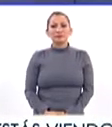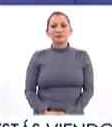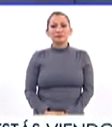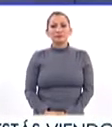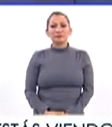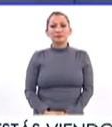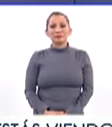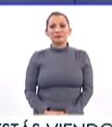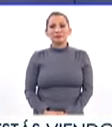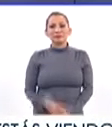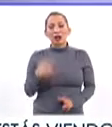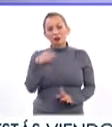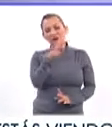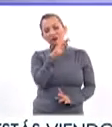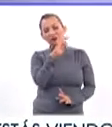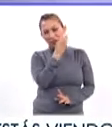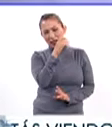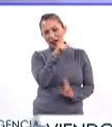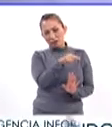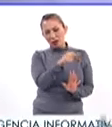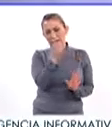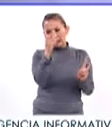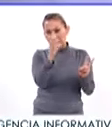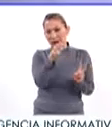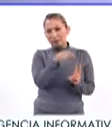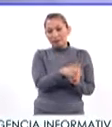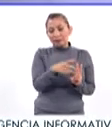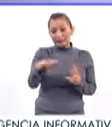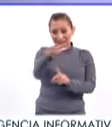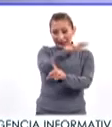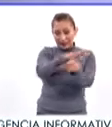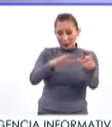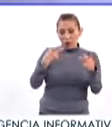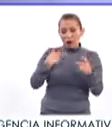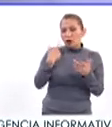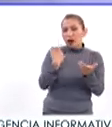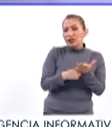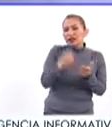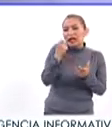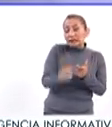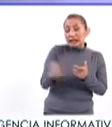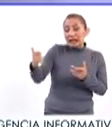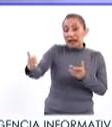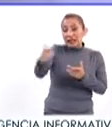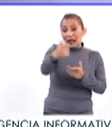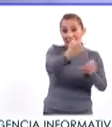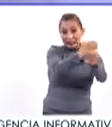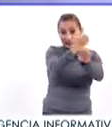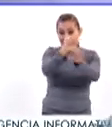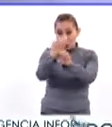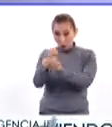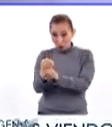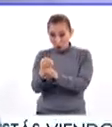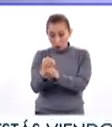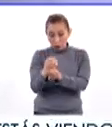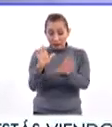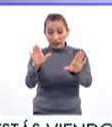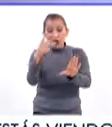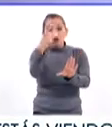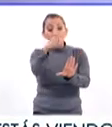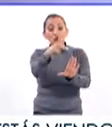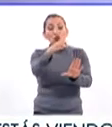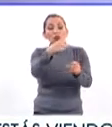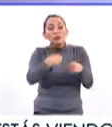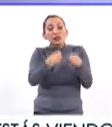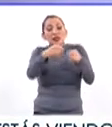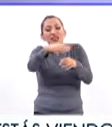Bueno, pues cómo interpretar el federalismo, justamente ese es el tema, ¿no? En el contexto político es que cada entidad federativa realmente tiene una propia